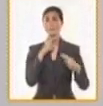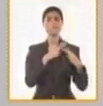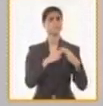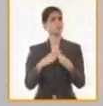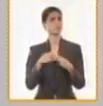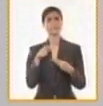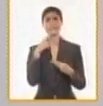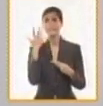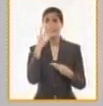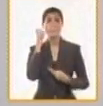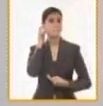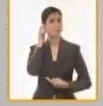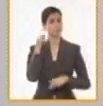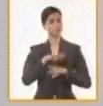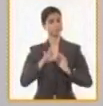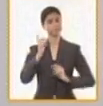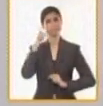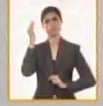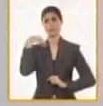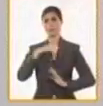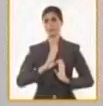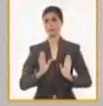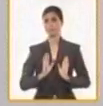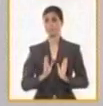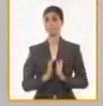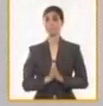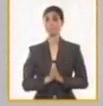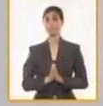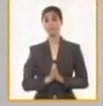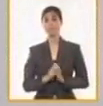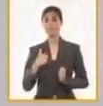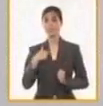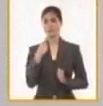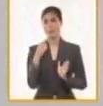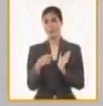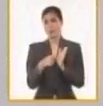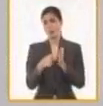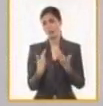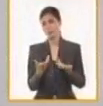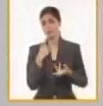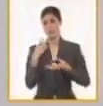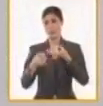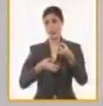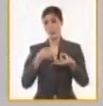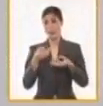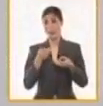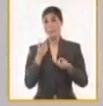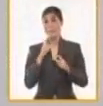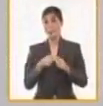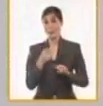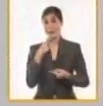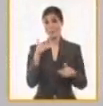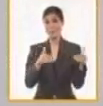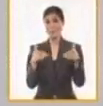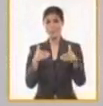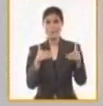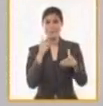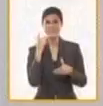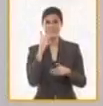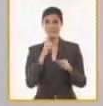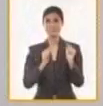sus capacidades, ¿no? Entonces, quería hacer esa acotación porque también es importante eso, la participación de la